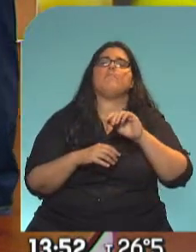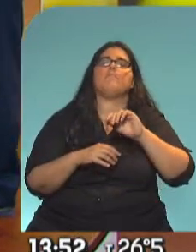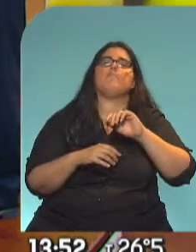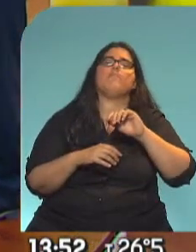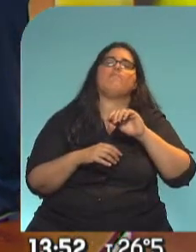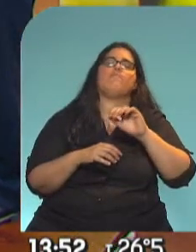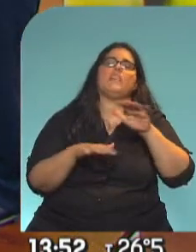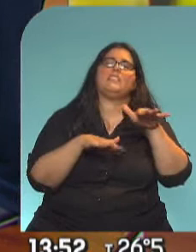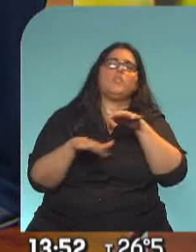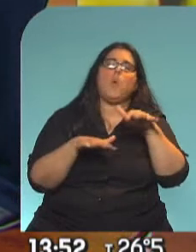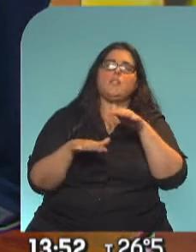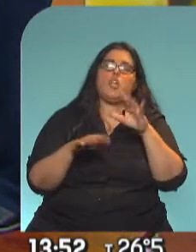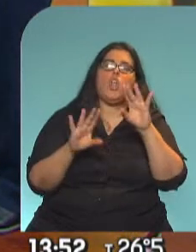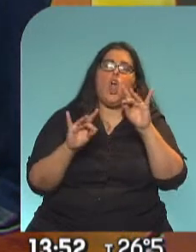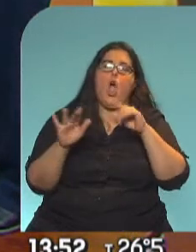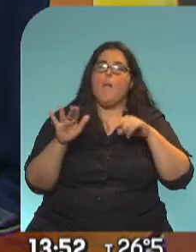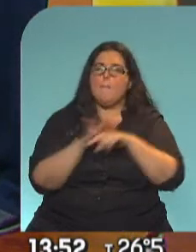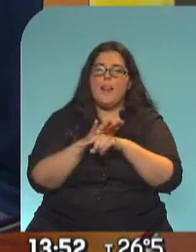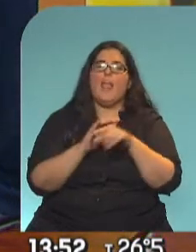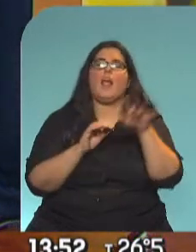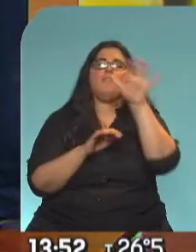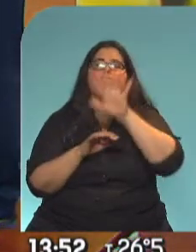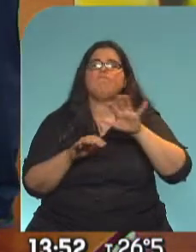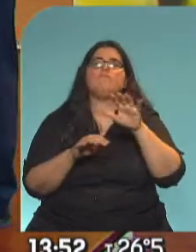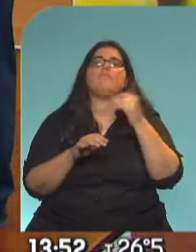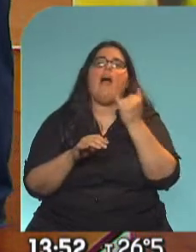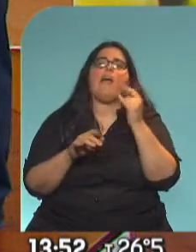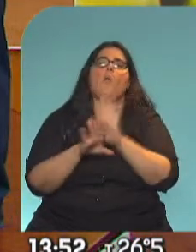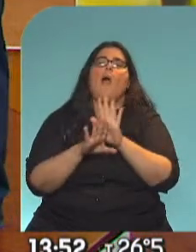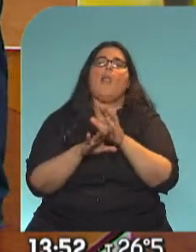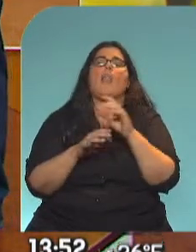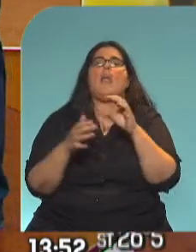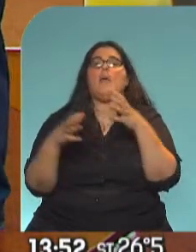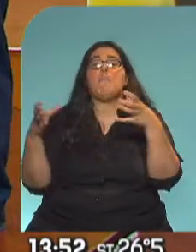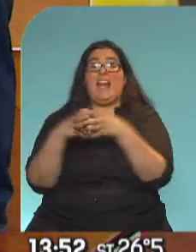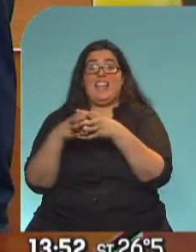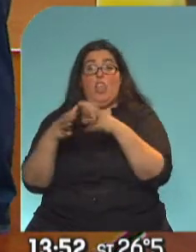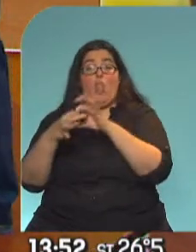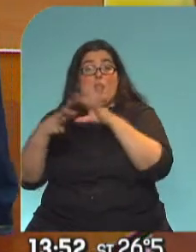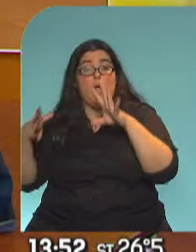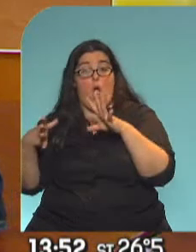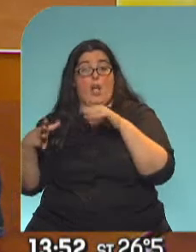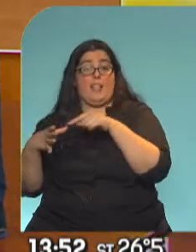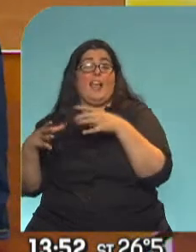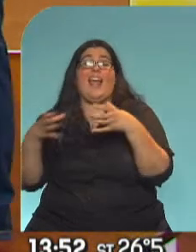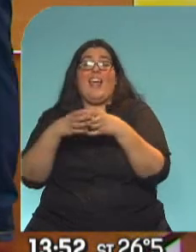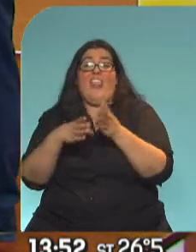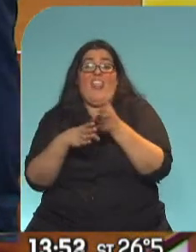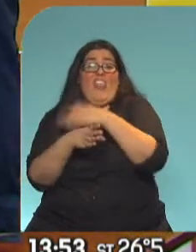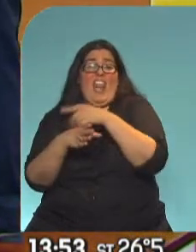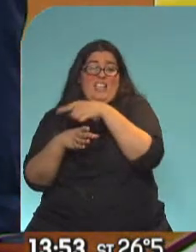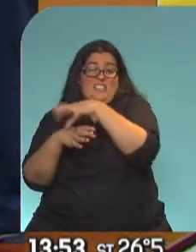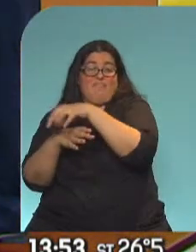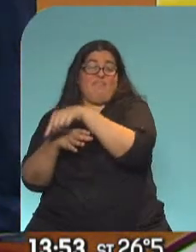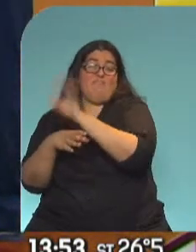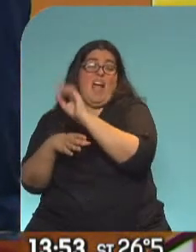panorama que queda es que el Partido Demócratas dentro de la derecha es uno de los que más sube, más de